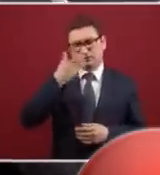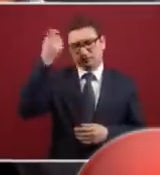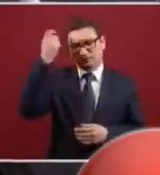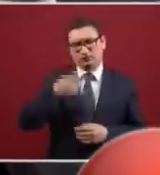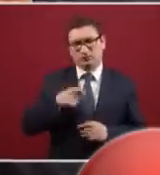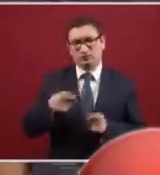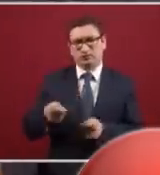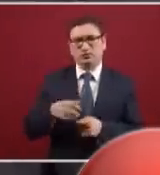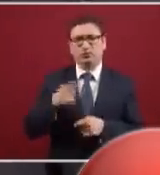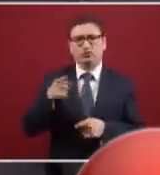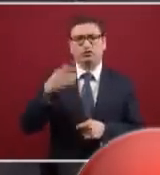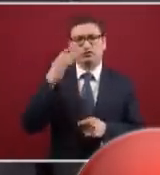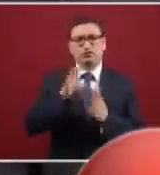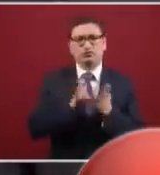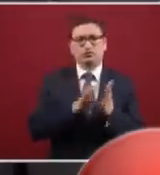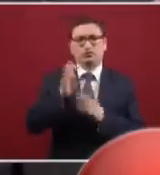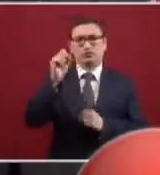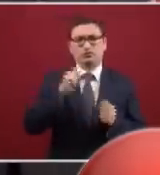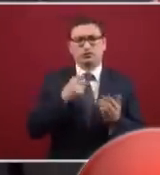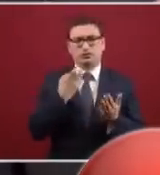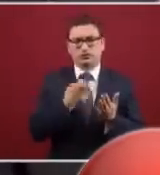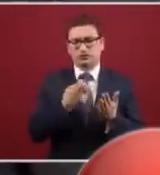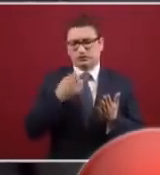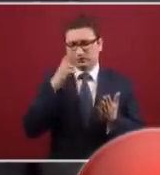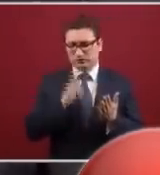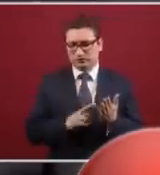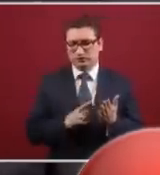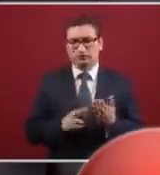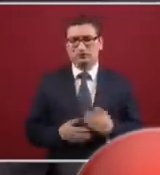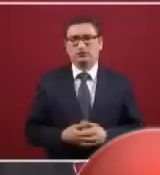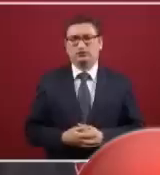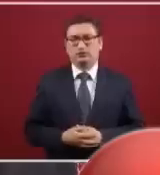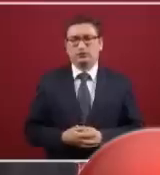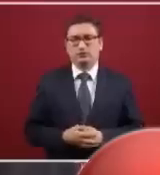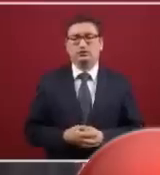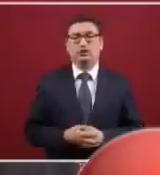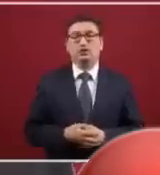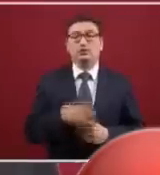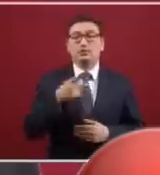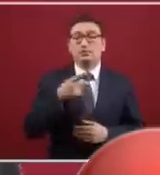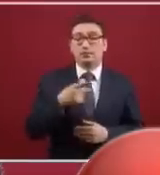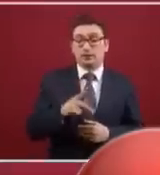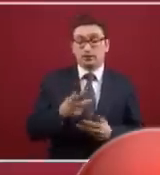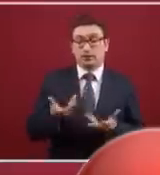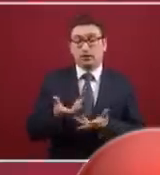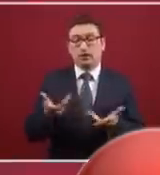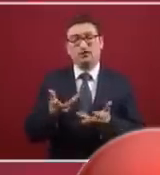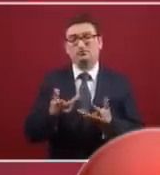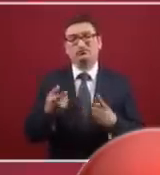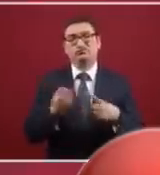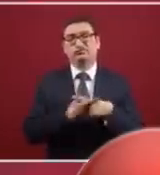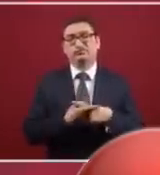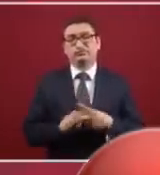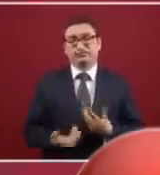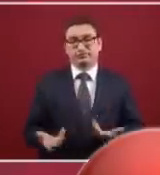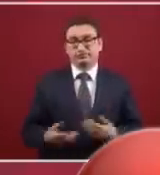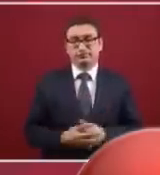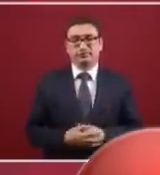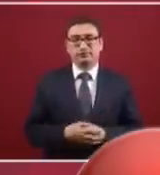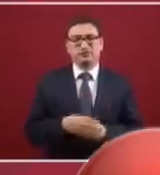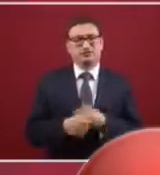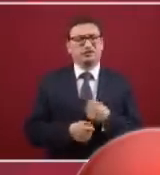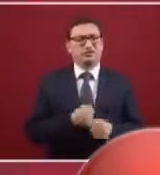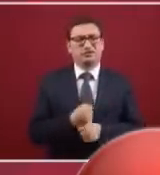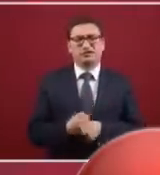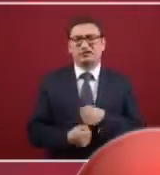porque se respetaba la Constitución en la forma y se violaba en el fondo. Y eso se